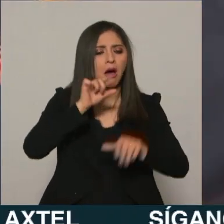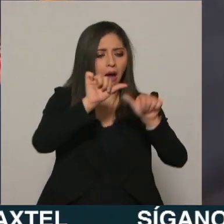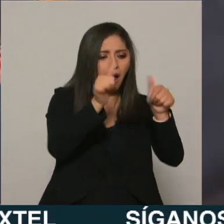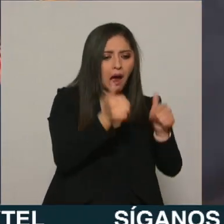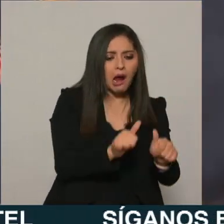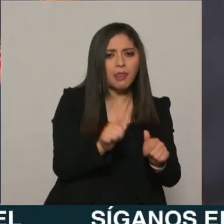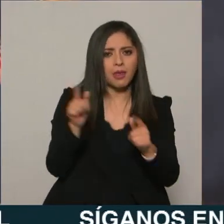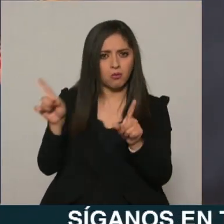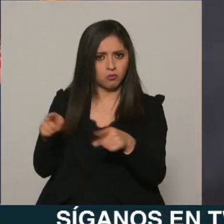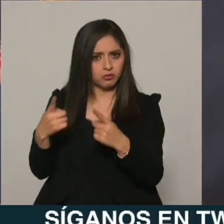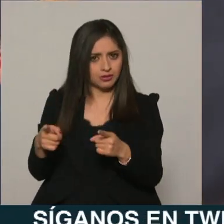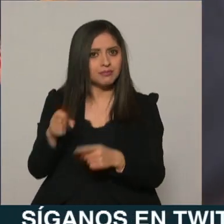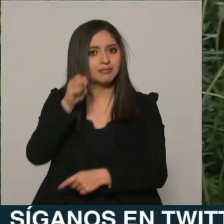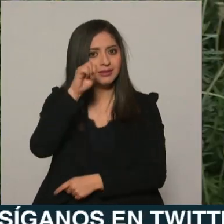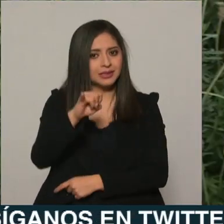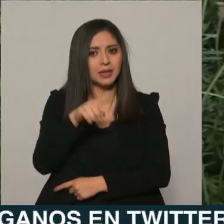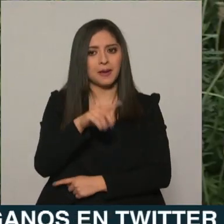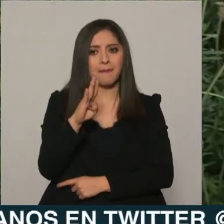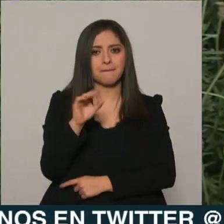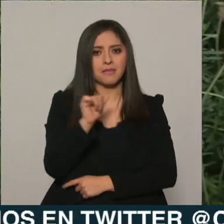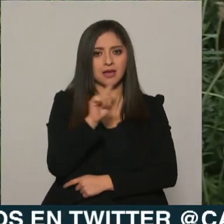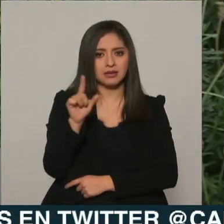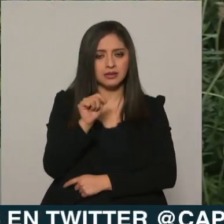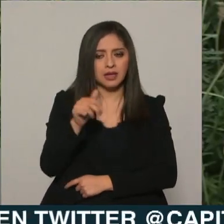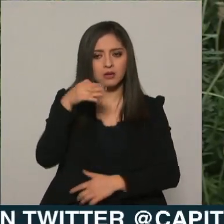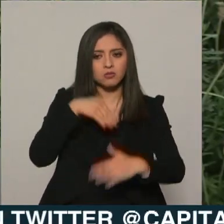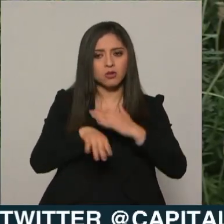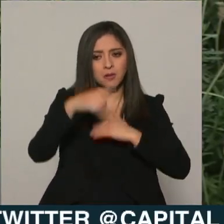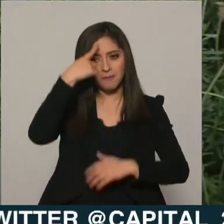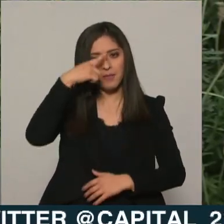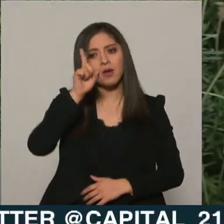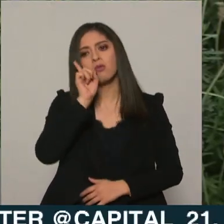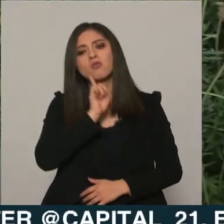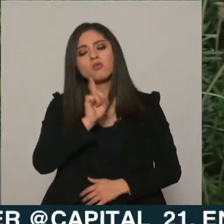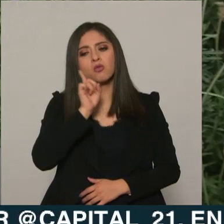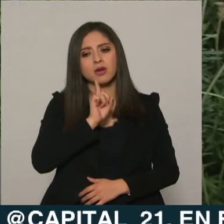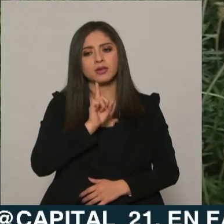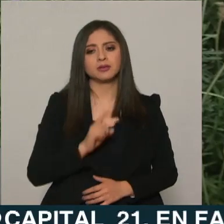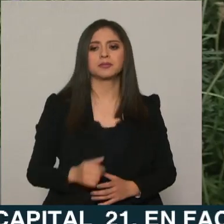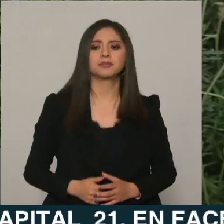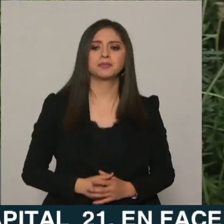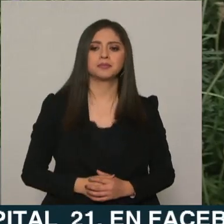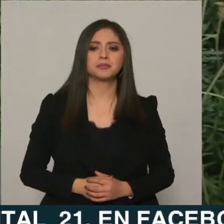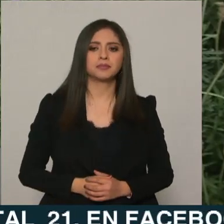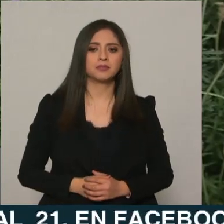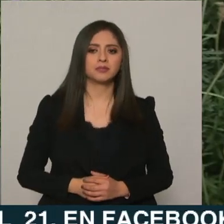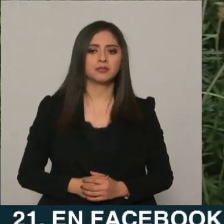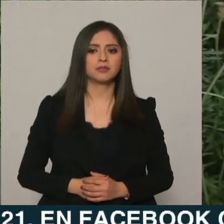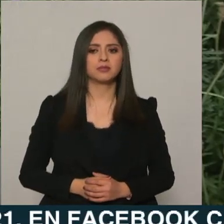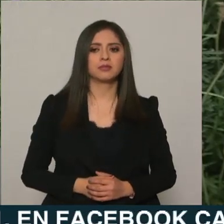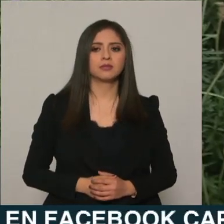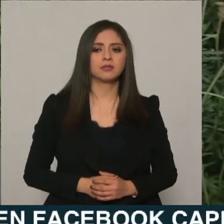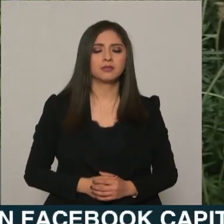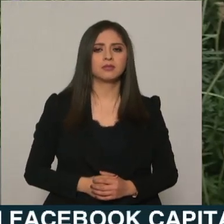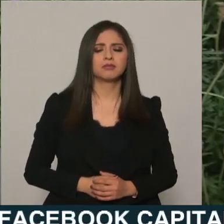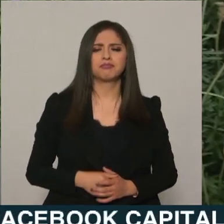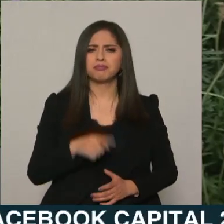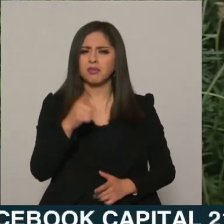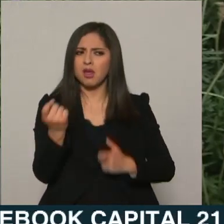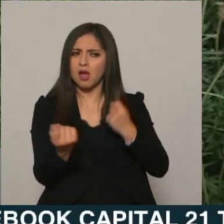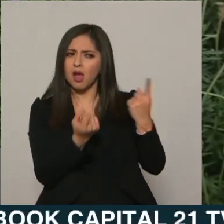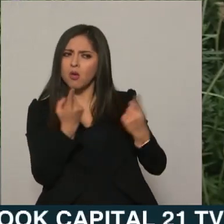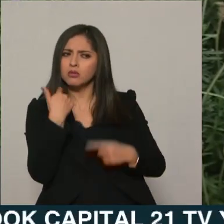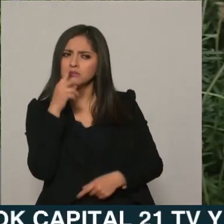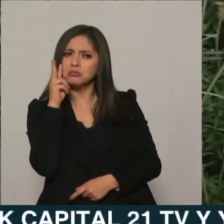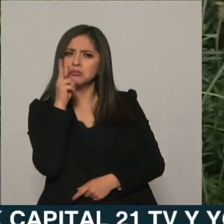Sí, es un bazar feminista. La idea de todo esto es ir cambiando eso. Me ha tocado ver mucha gente que dice, es que las mujeres